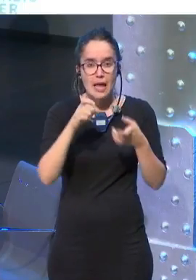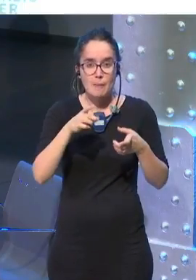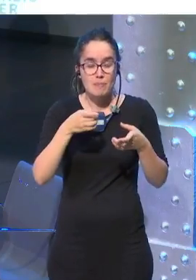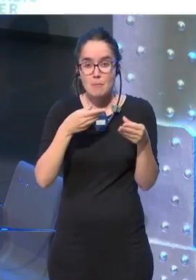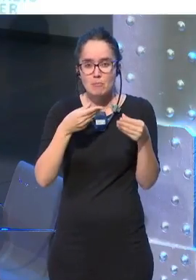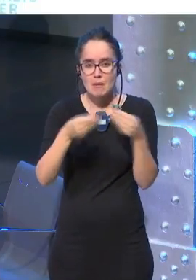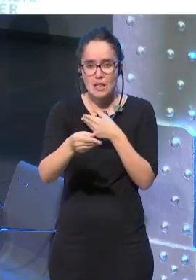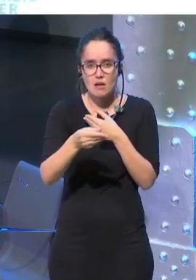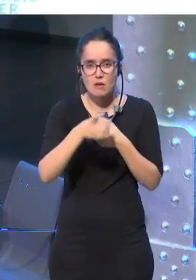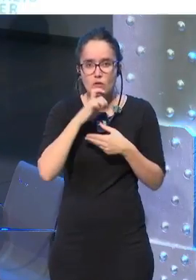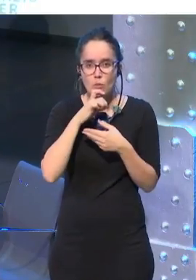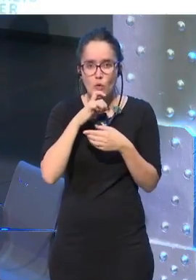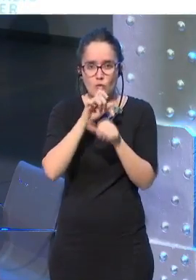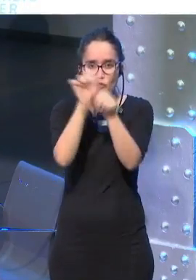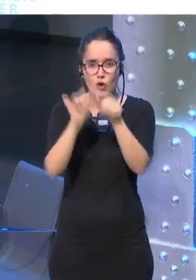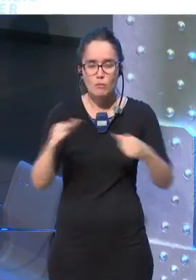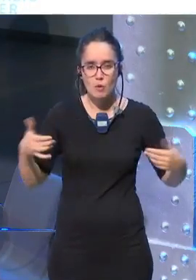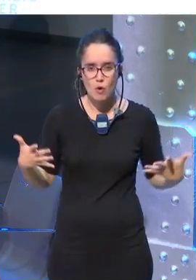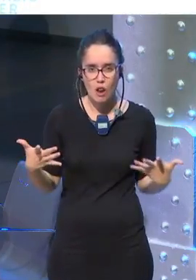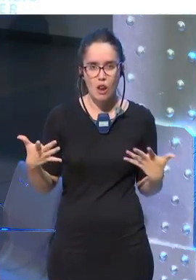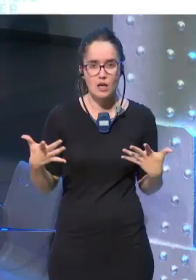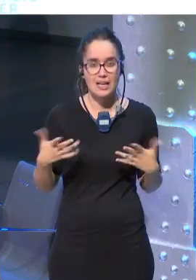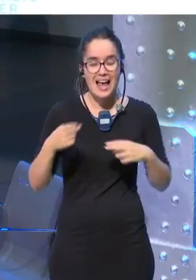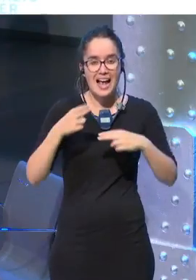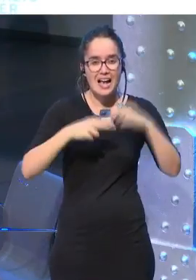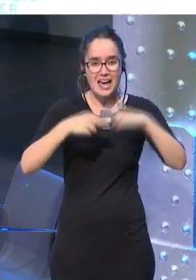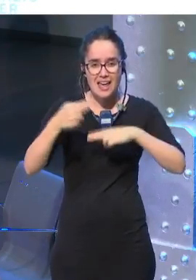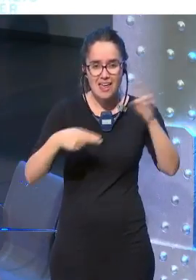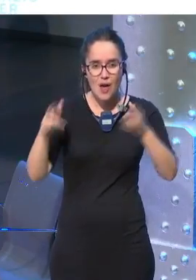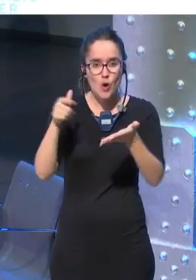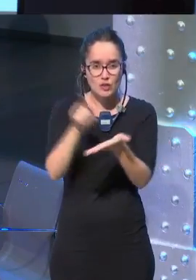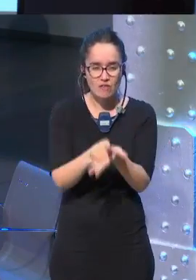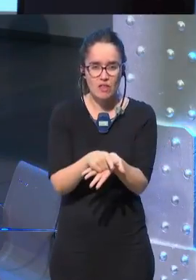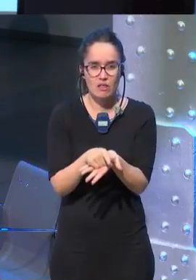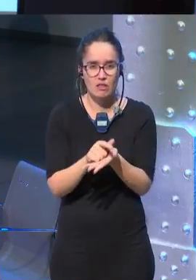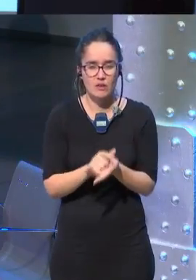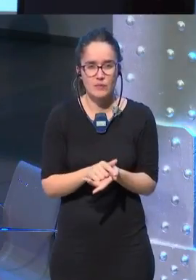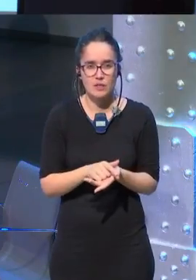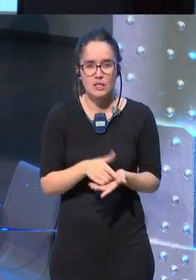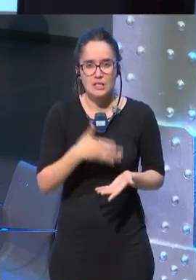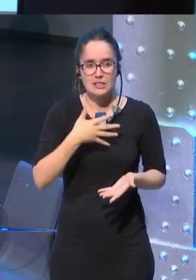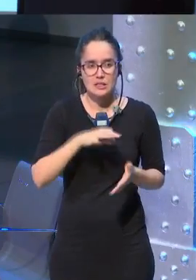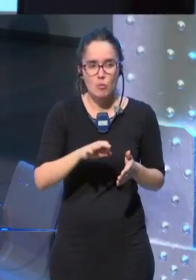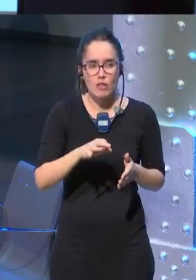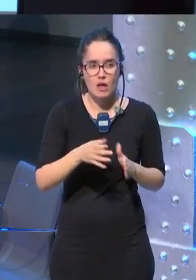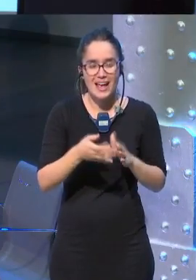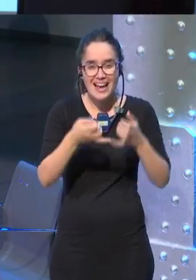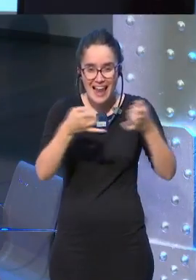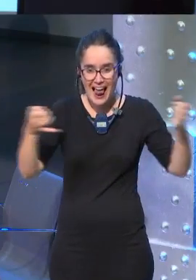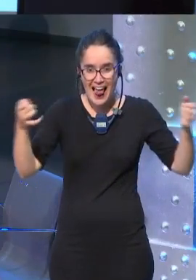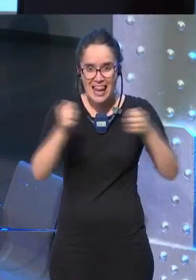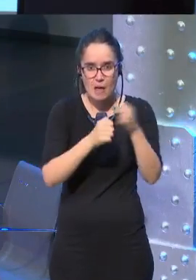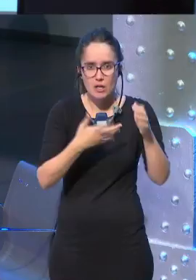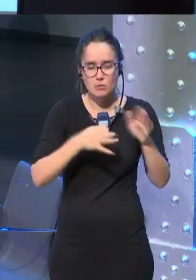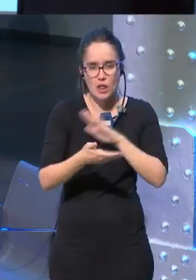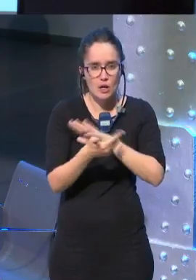del material lo importante aquí. Y la reconstrucción, bueno, se puede quitar ese hilo, ese alambre que se había